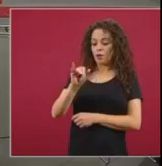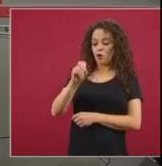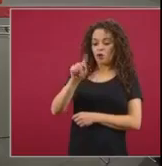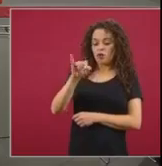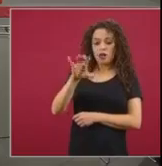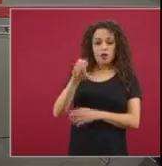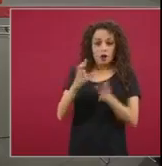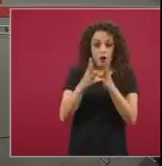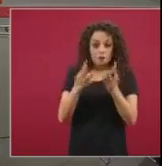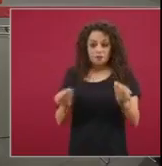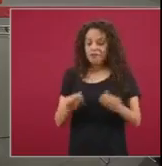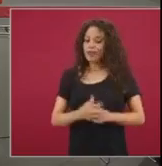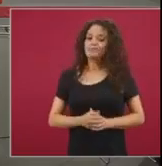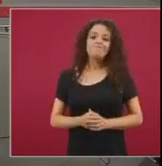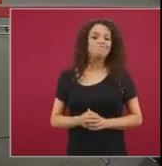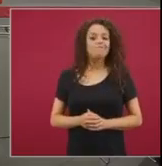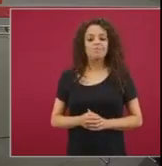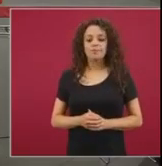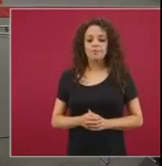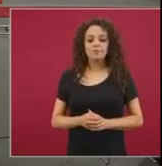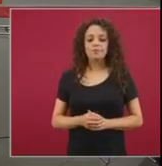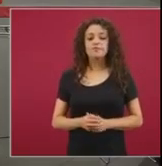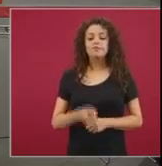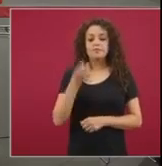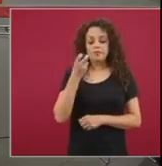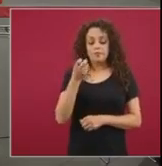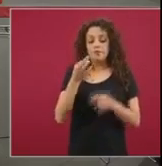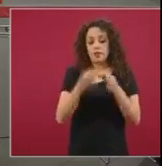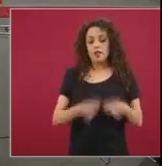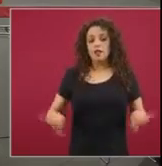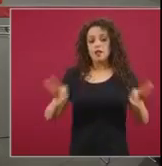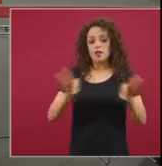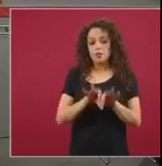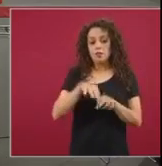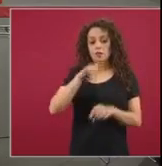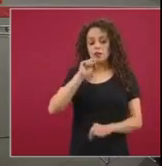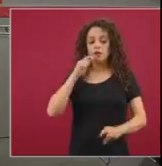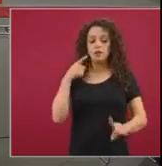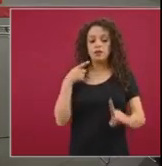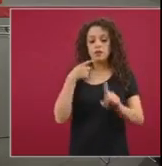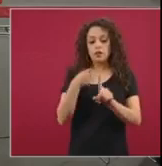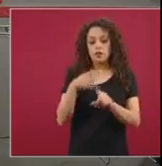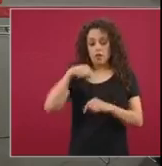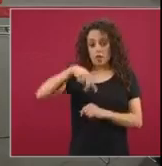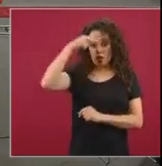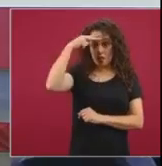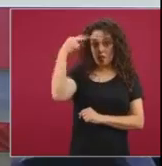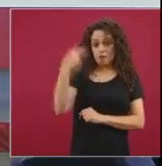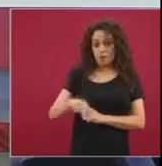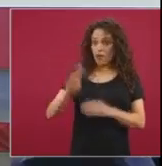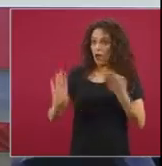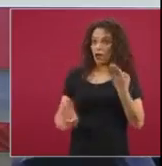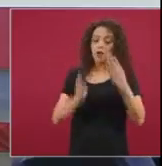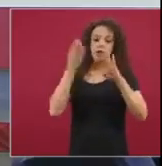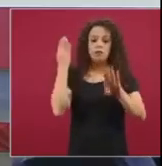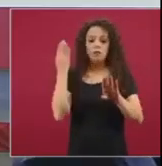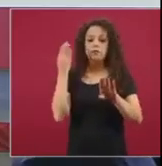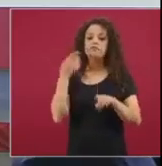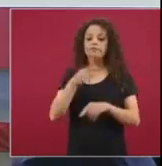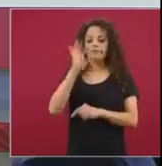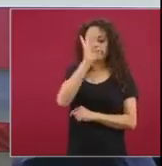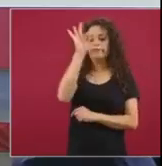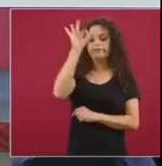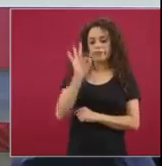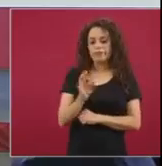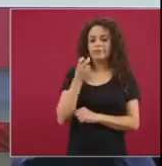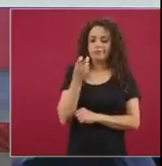ayudó a esa reducción importante, tanto de casos como de tasa de incidencia en México y en el mundo. ¿Me das la siguiente, por